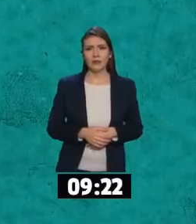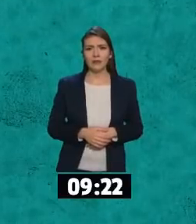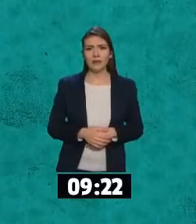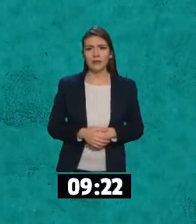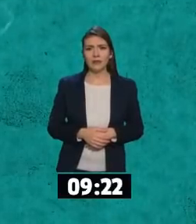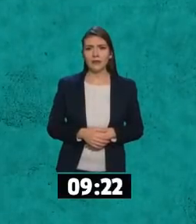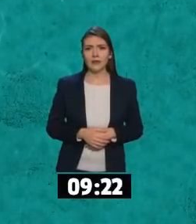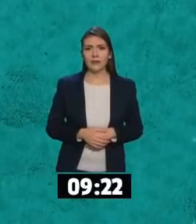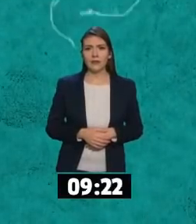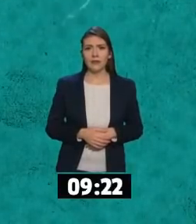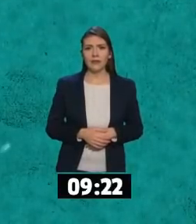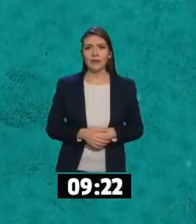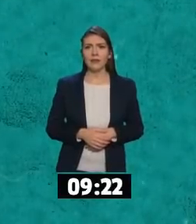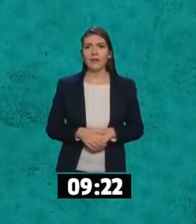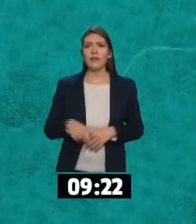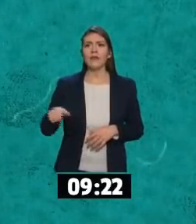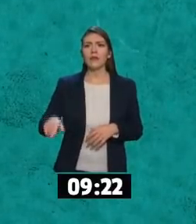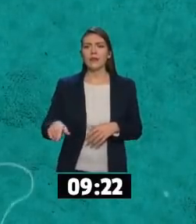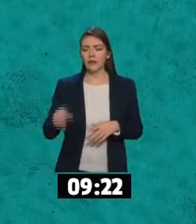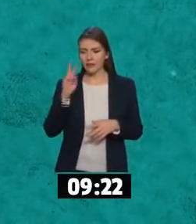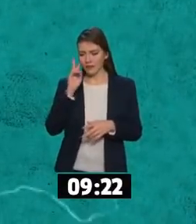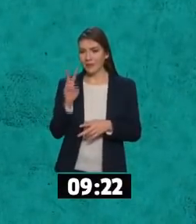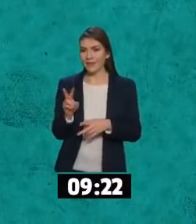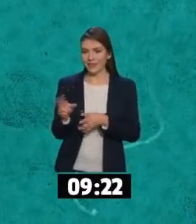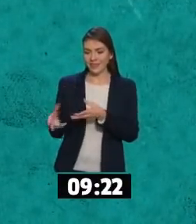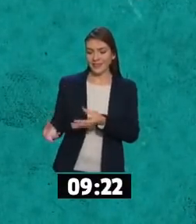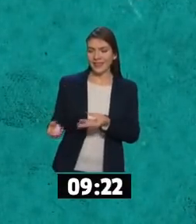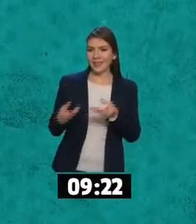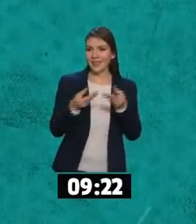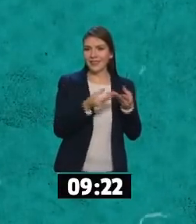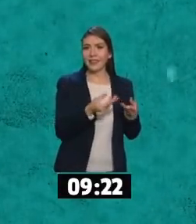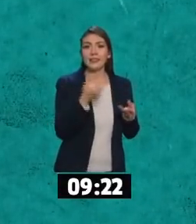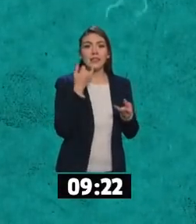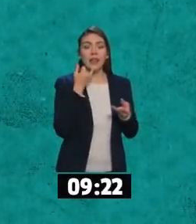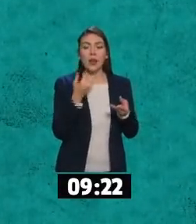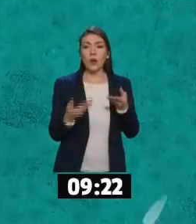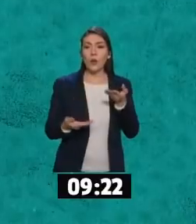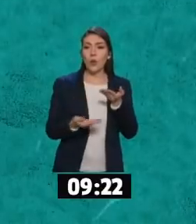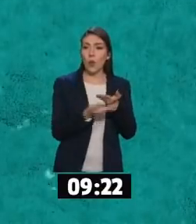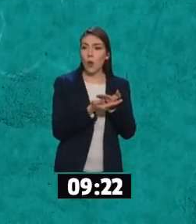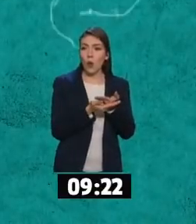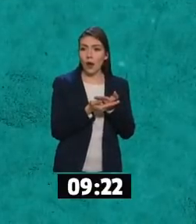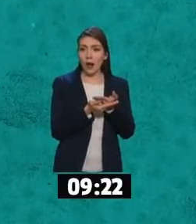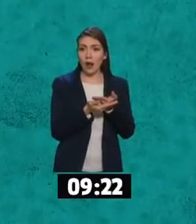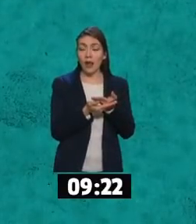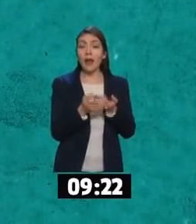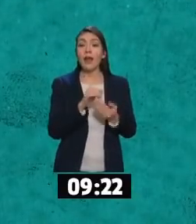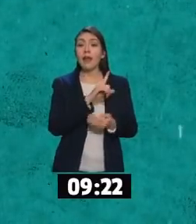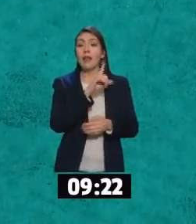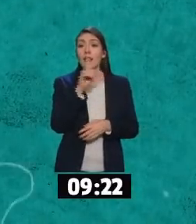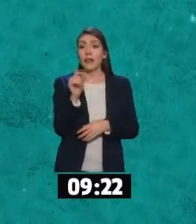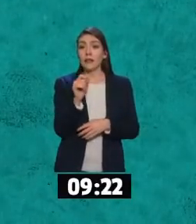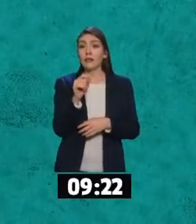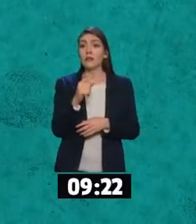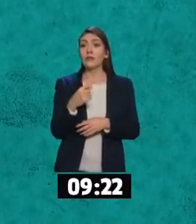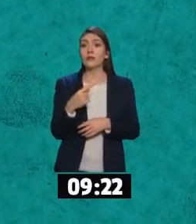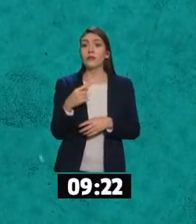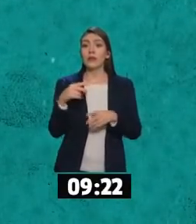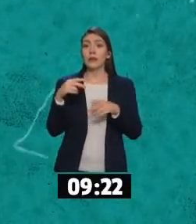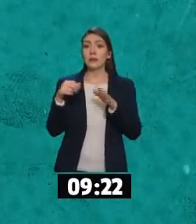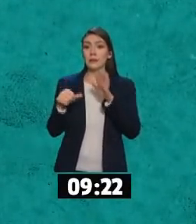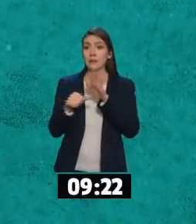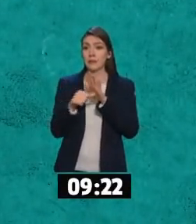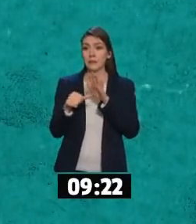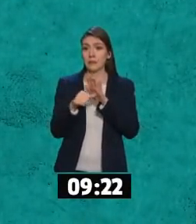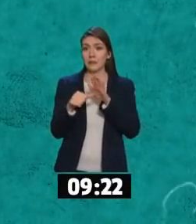de jalar el celular. Y luego se va ahí, en la mesa que está junto al